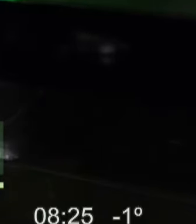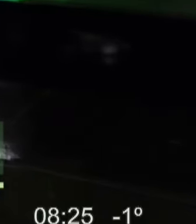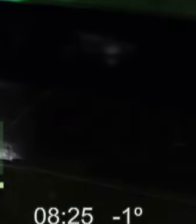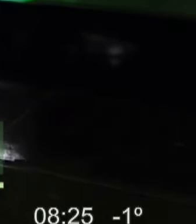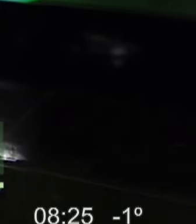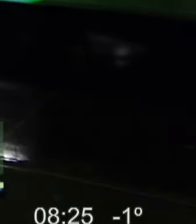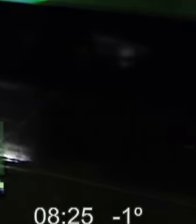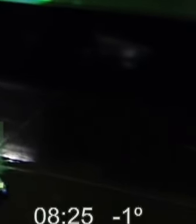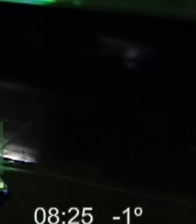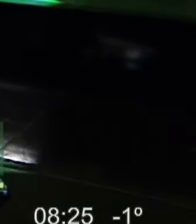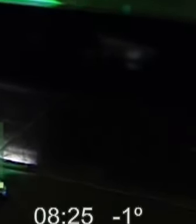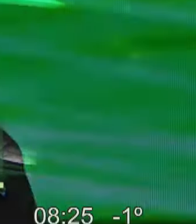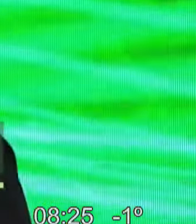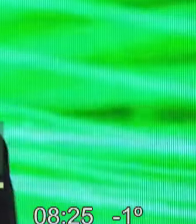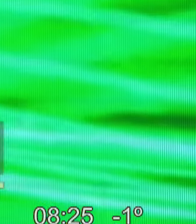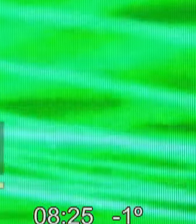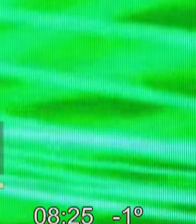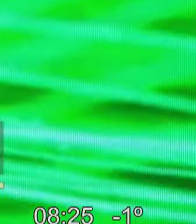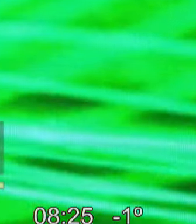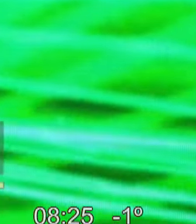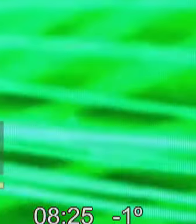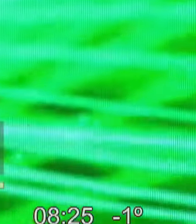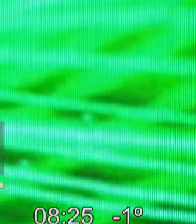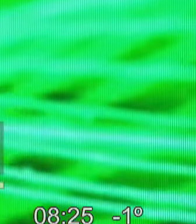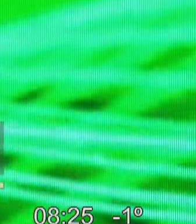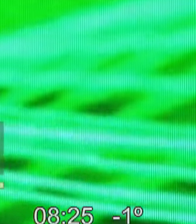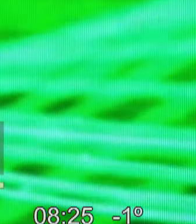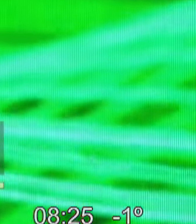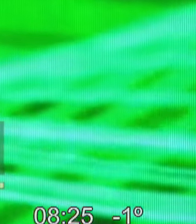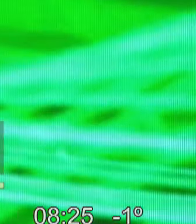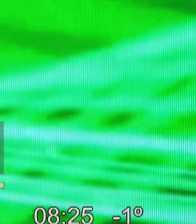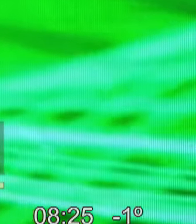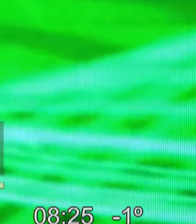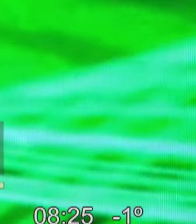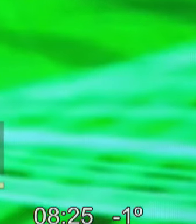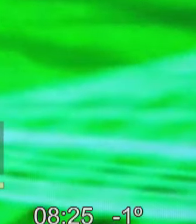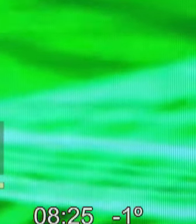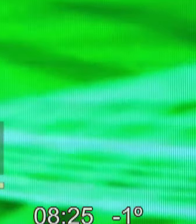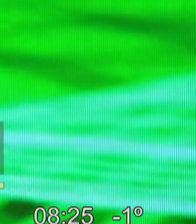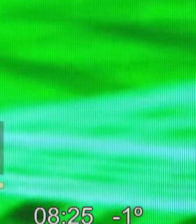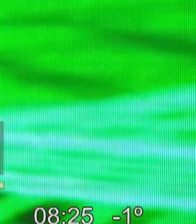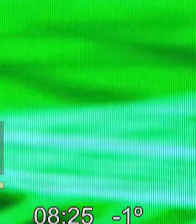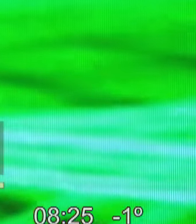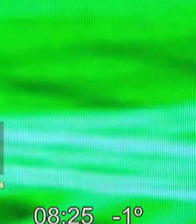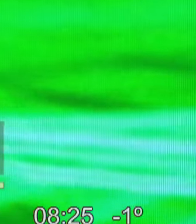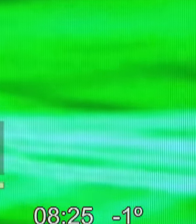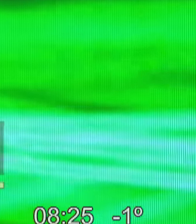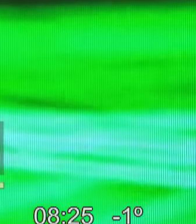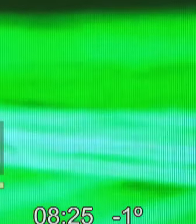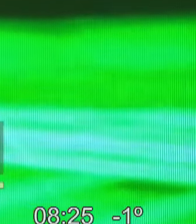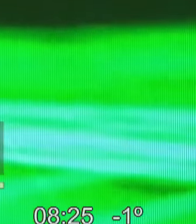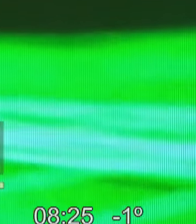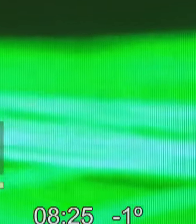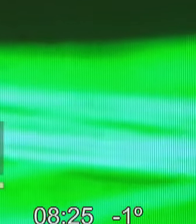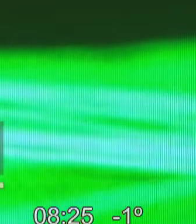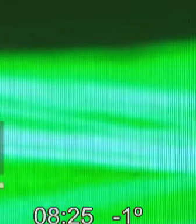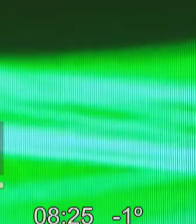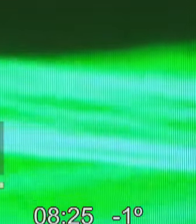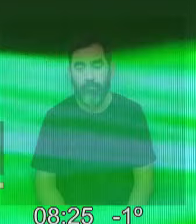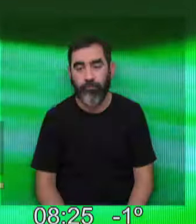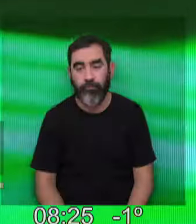es la interna en sí. Fue una interna muy baja de presencia, lo